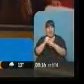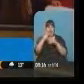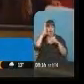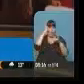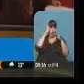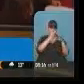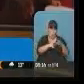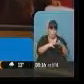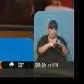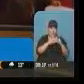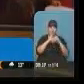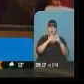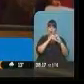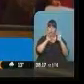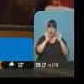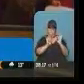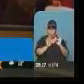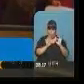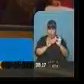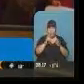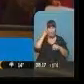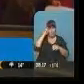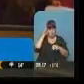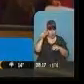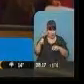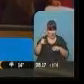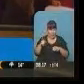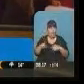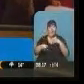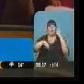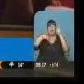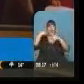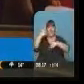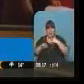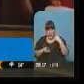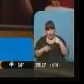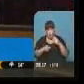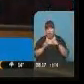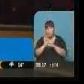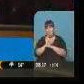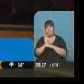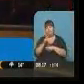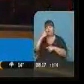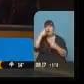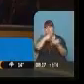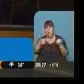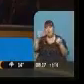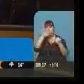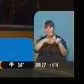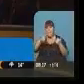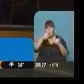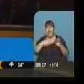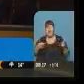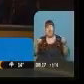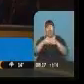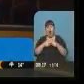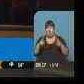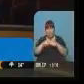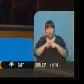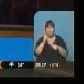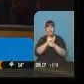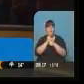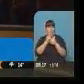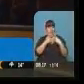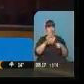en su sesión plenaria en montevideo pero luego prácticamente todas las semanas las comisiones funcionan